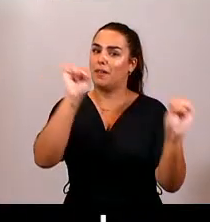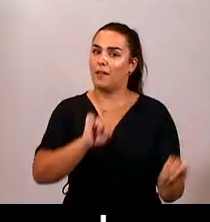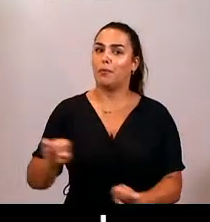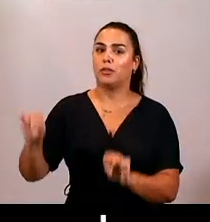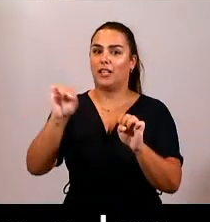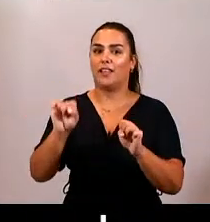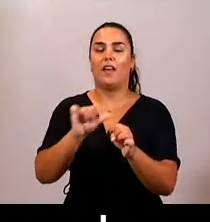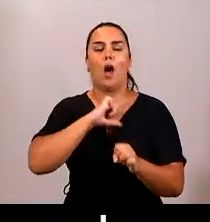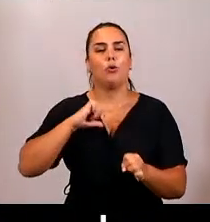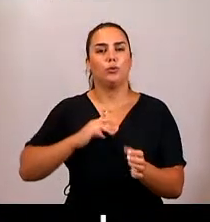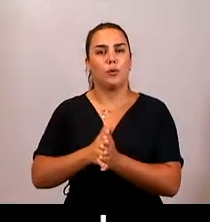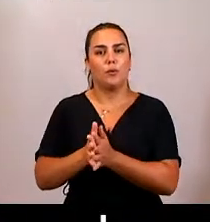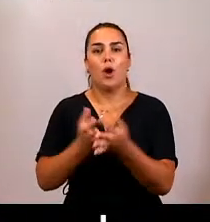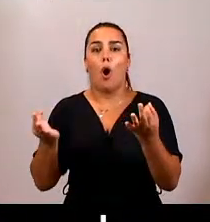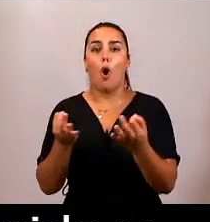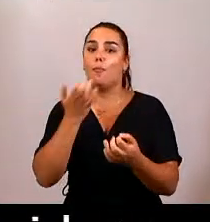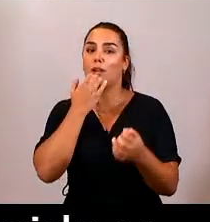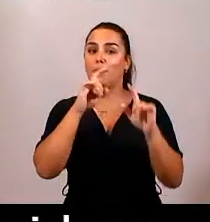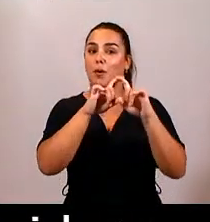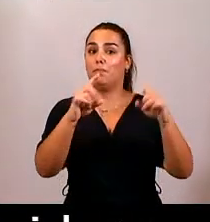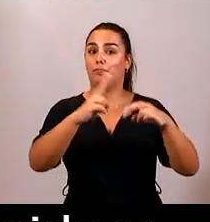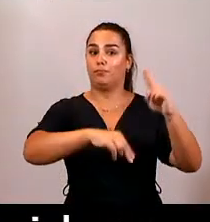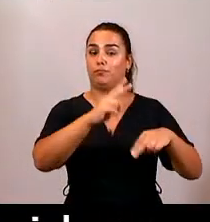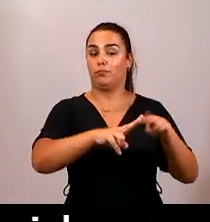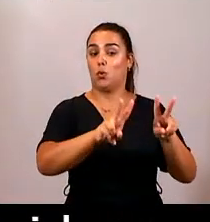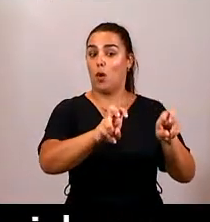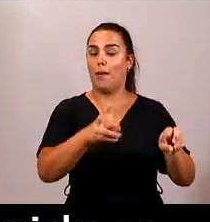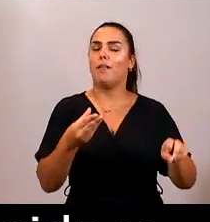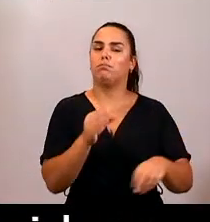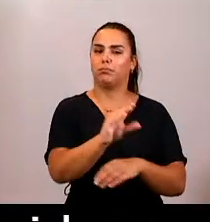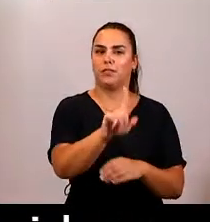las dirigidas a promotores de nueva construcción.